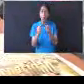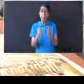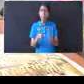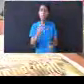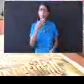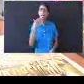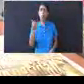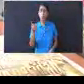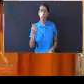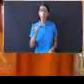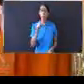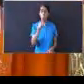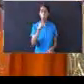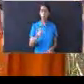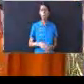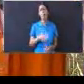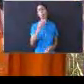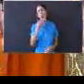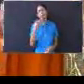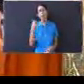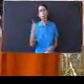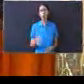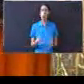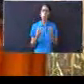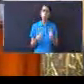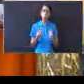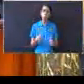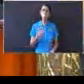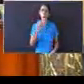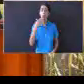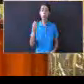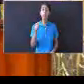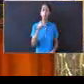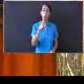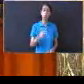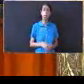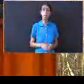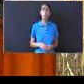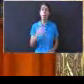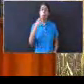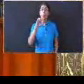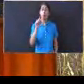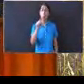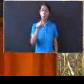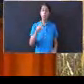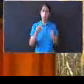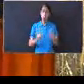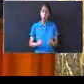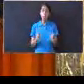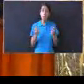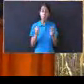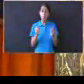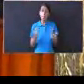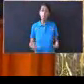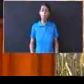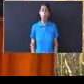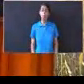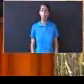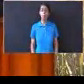hace. Mejor, mucho mejor. Pero a usted lo pusieron a hacerlo. ¿Verdad?